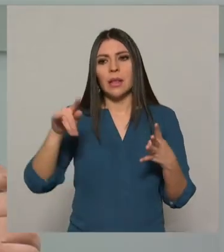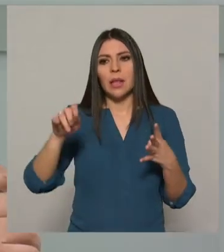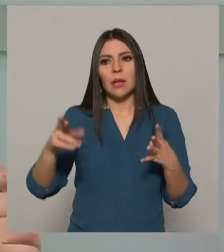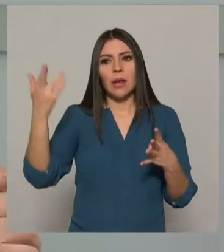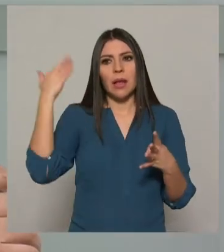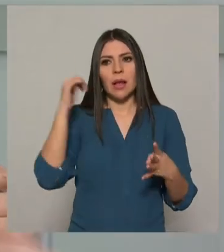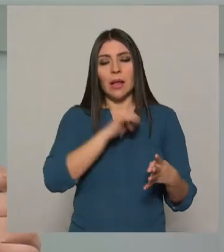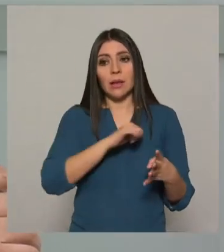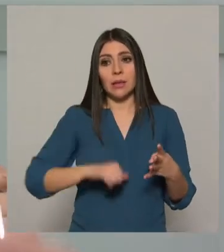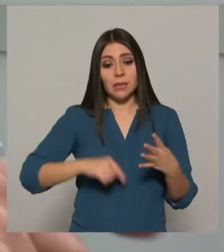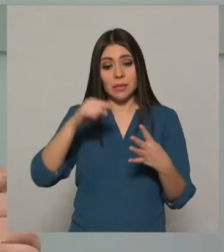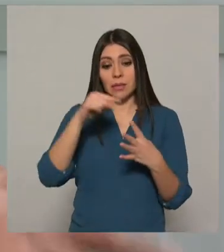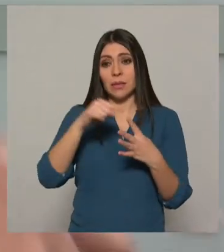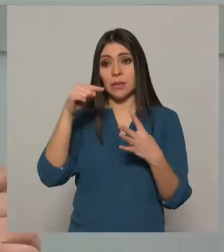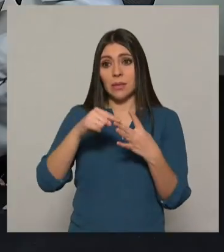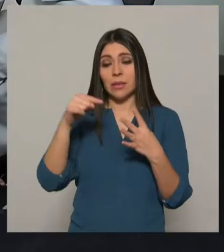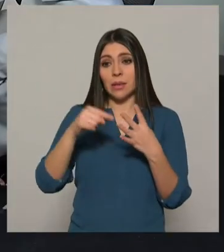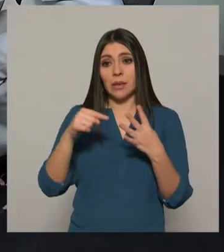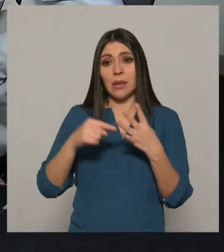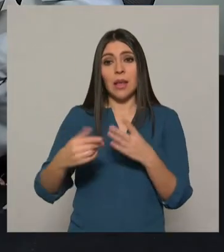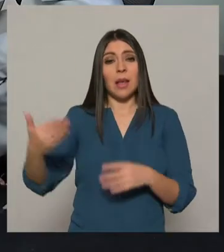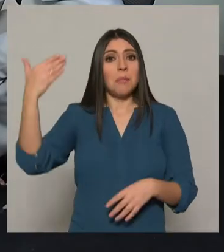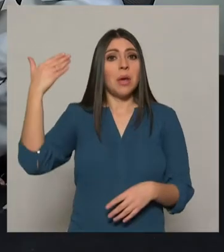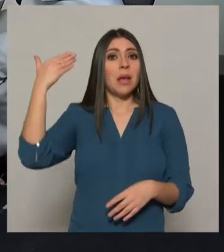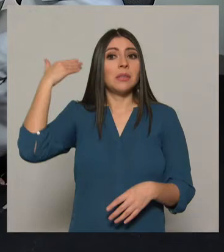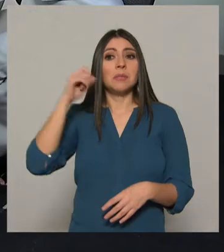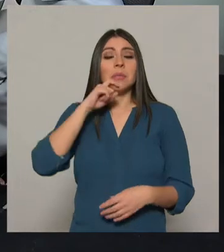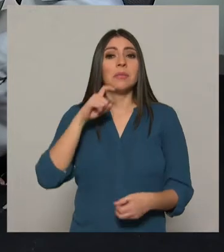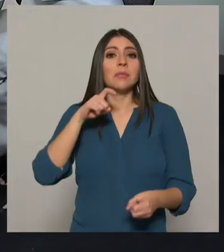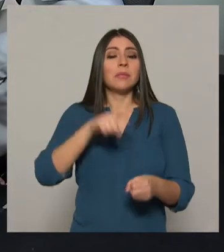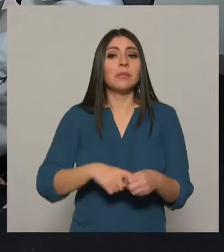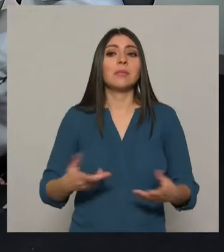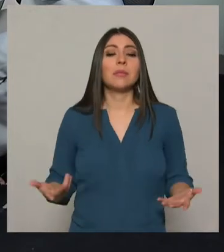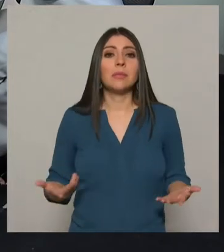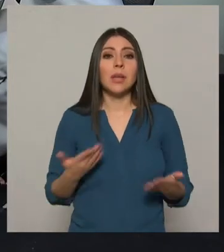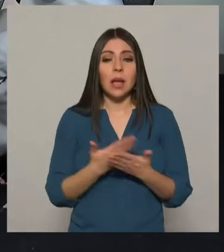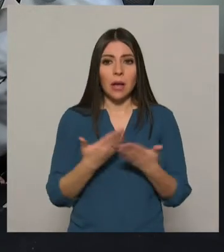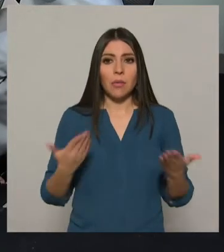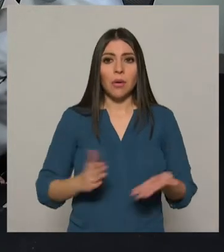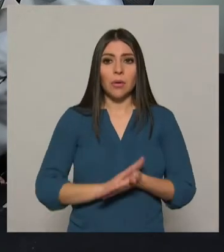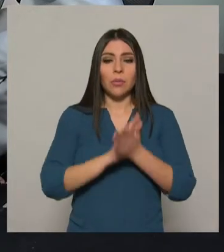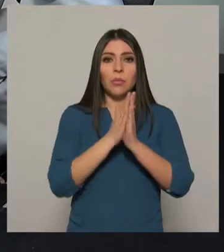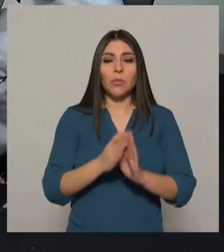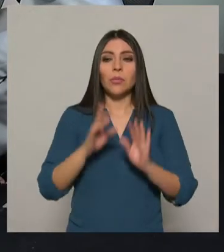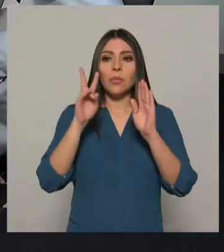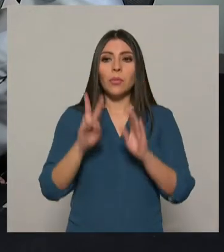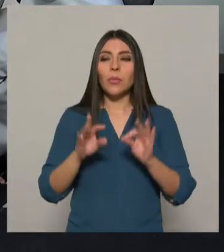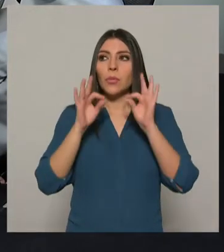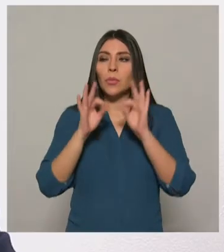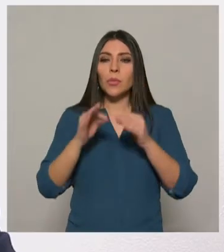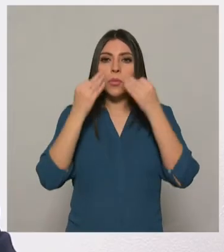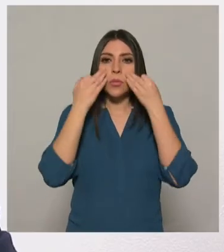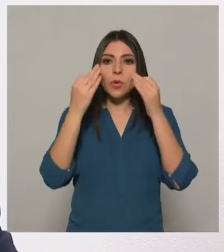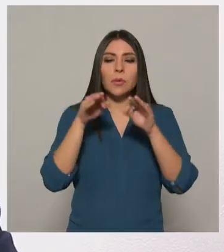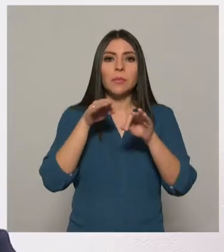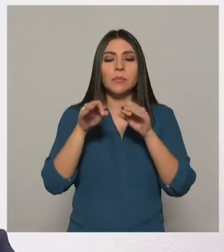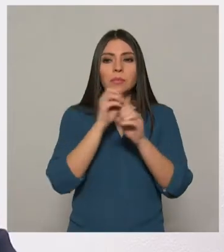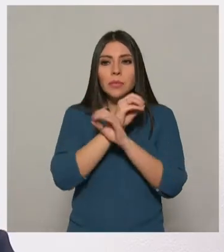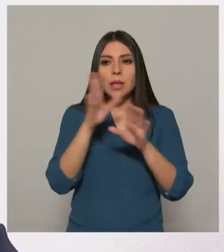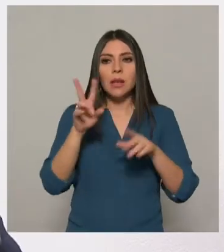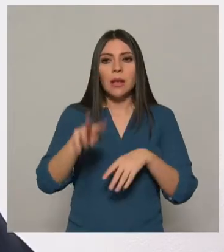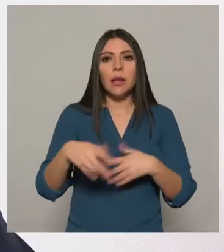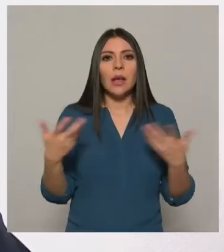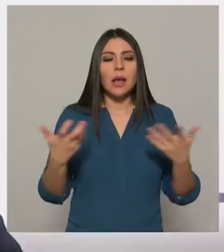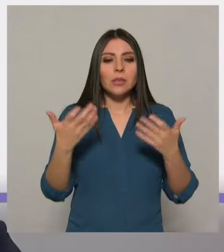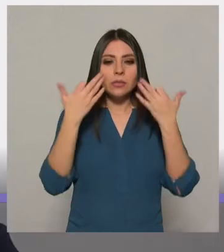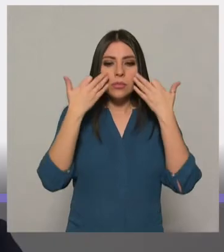alcalde. Ellos fueron parte de los procesos del pasado. Entonces, ¿qué es lo que tenemos que construir? Transparencia, rendición de cuentas. Tenemos